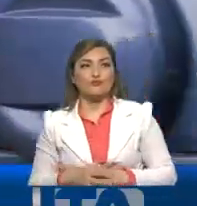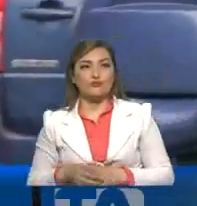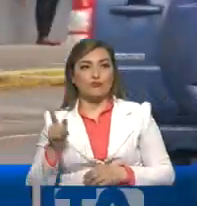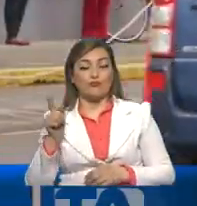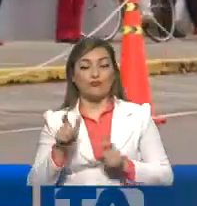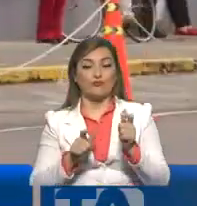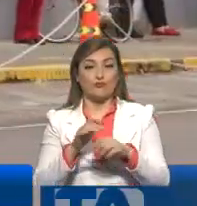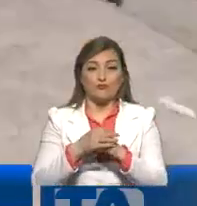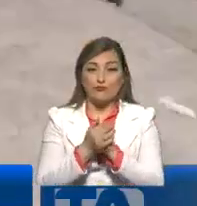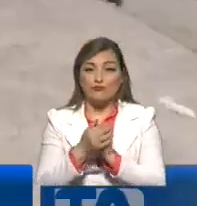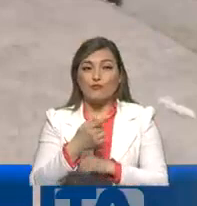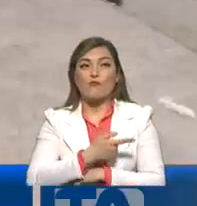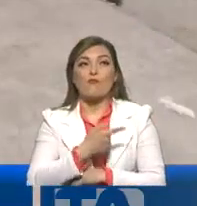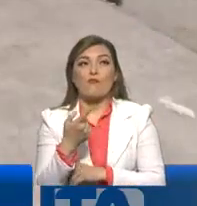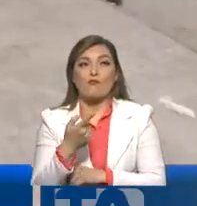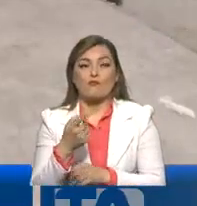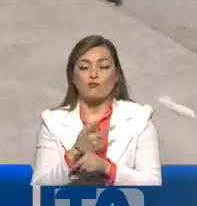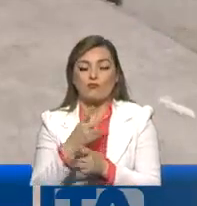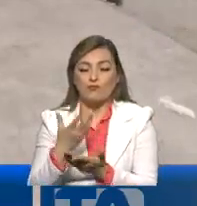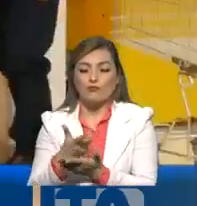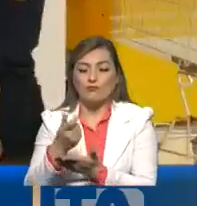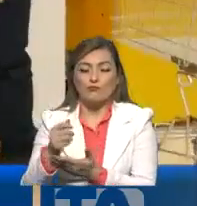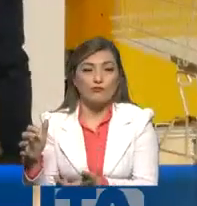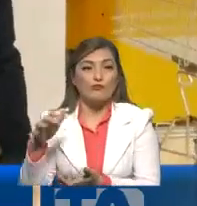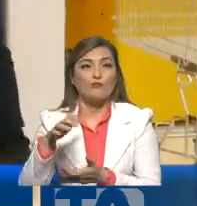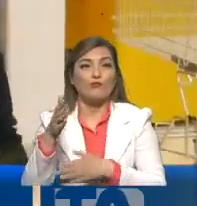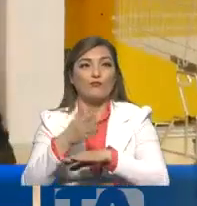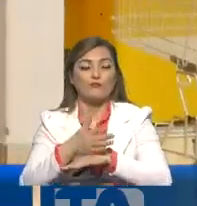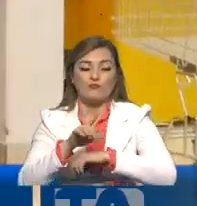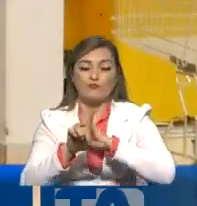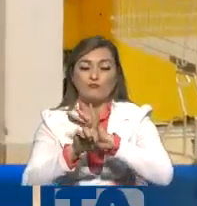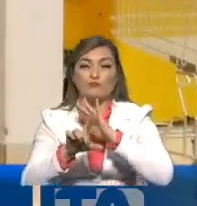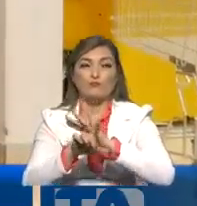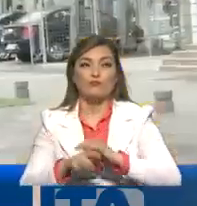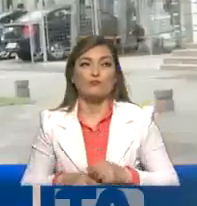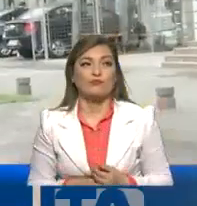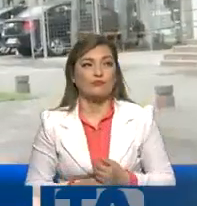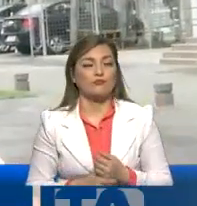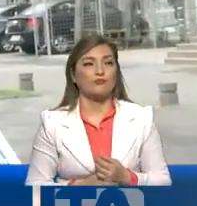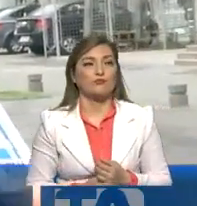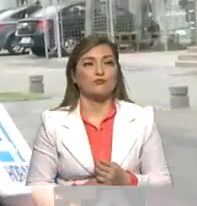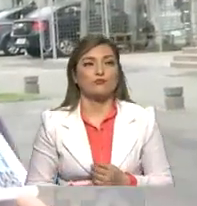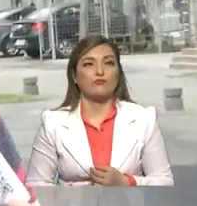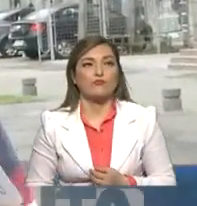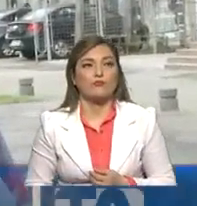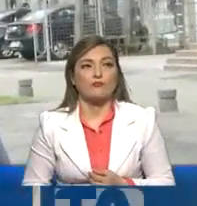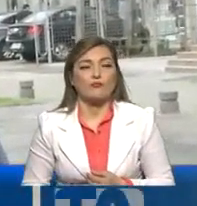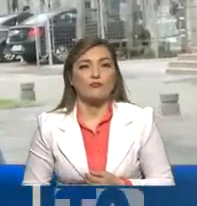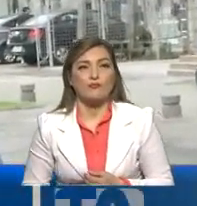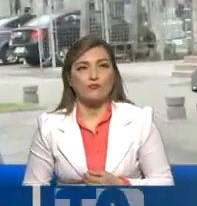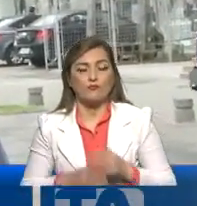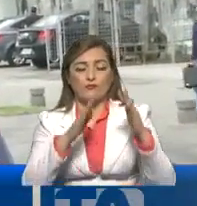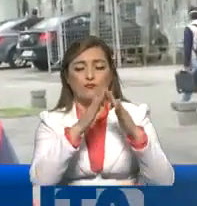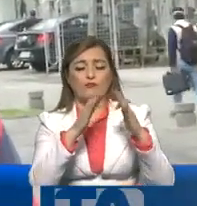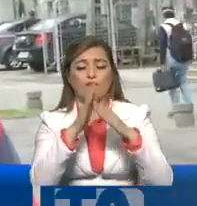ciudadanía aprovecharía estos días para abastecerse de víveres antes del toque de queda de fin de semana. Vivo por el barrio de Tumbaco, allá están casi